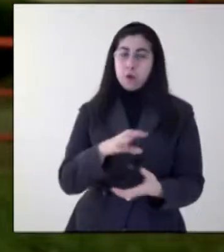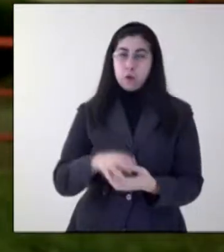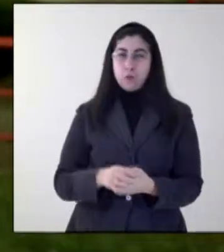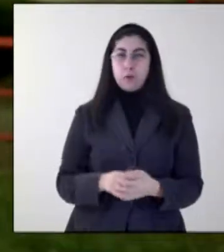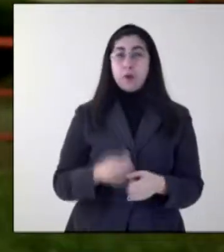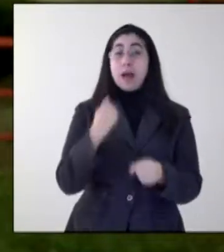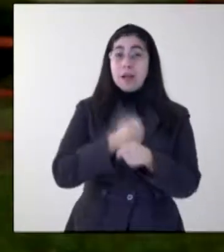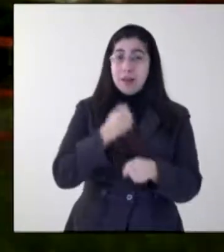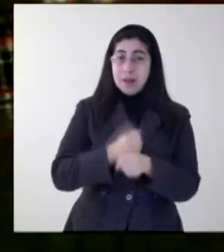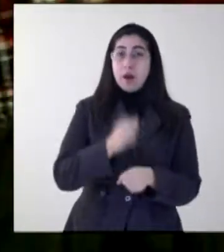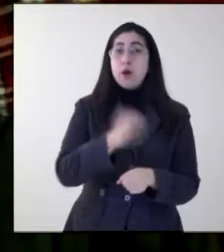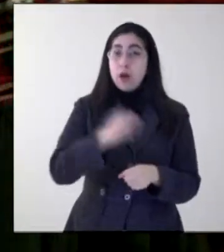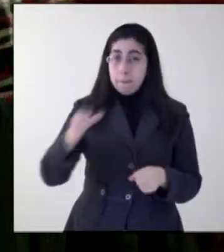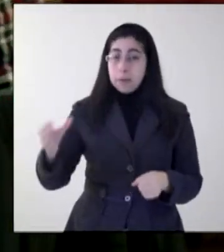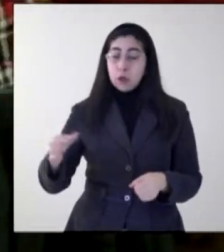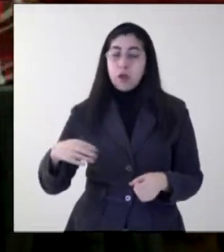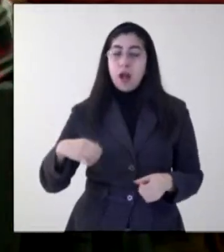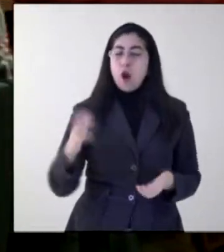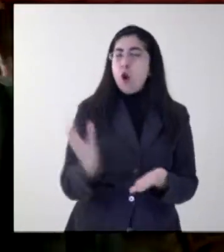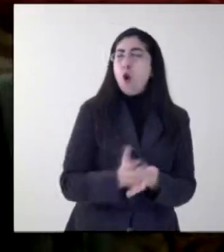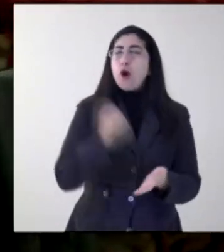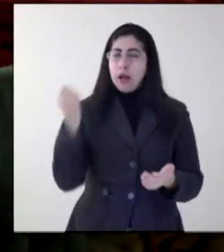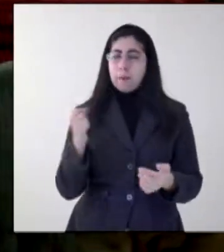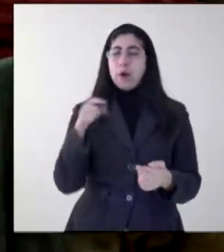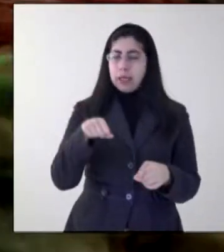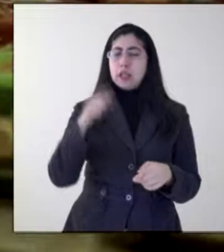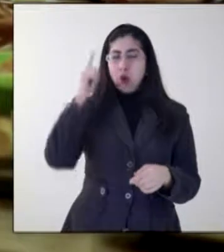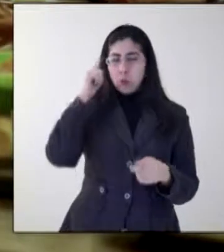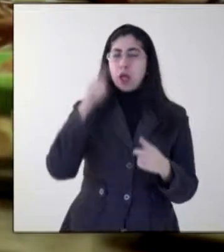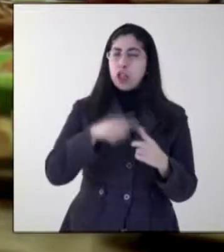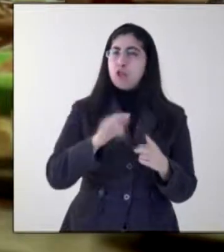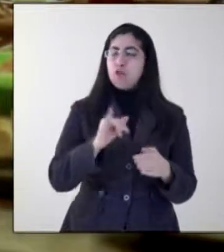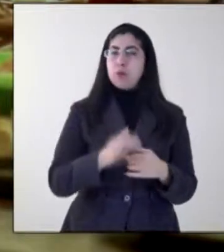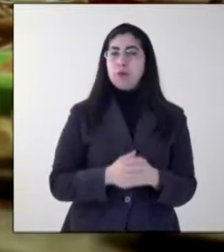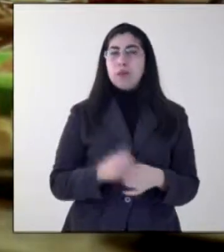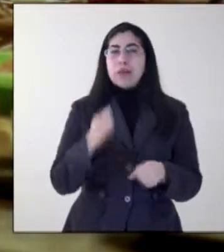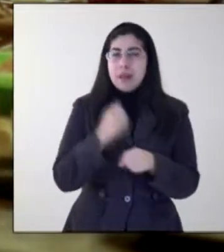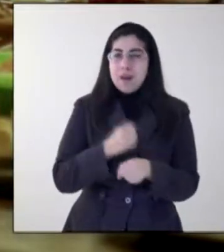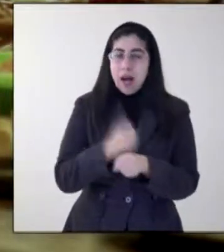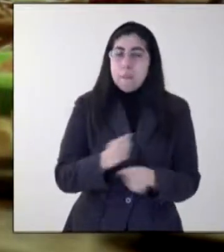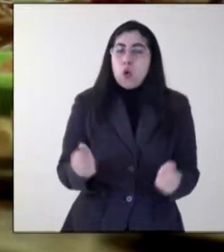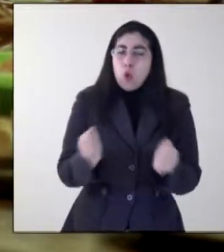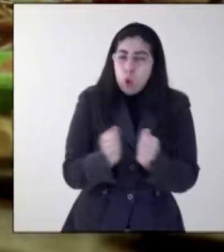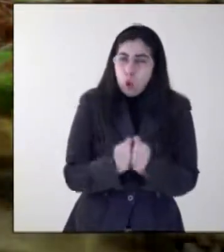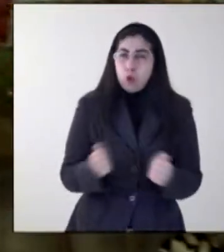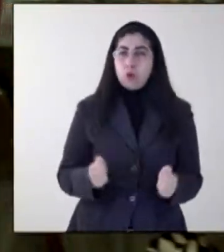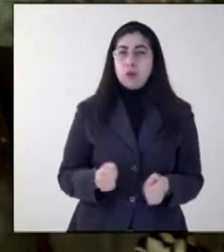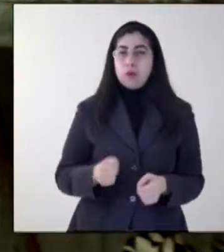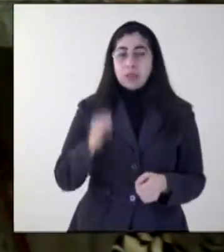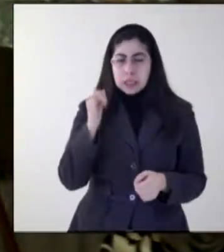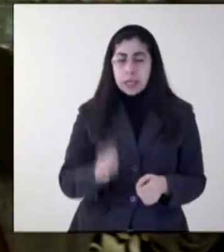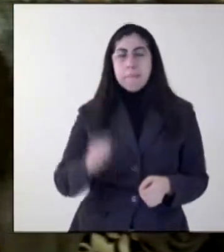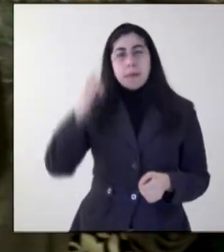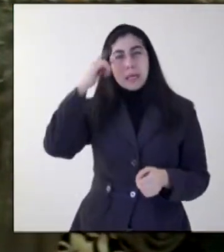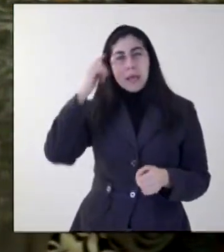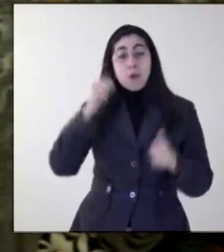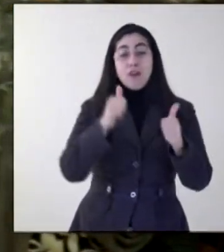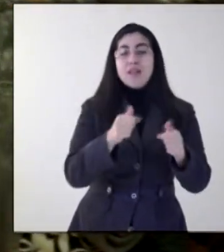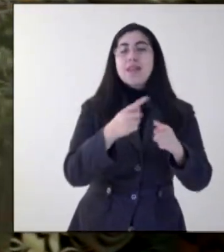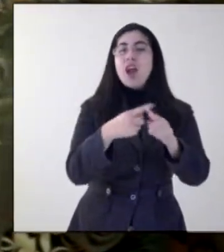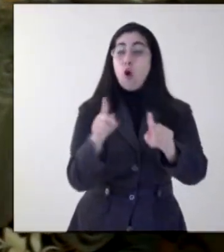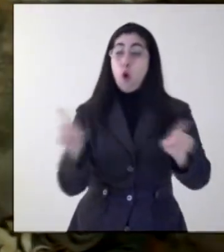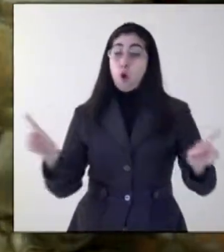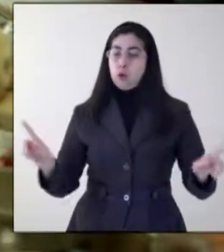humana, nosotros conseguimos eso, trabajábamos en unidad, siempre pensando en el bienestar de los demás, porque en